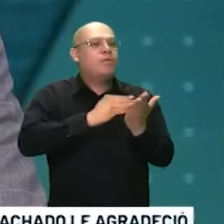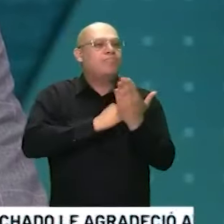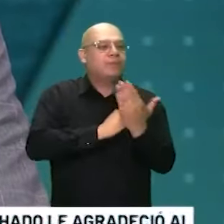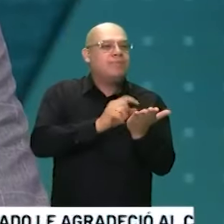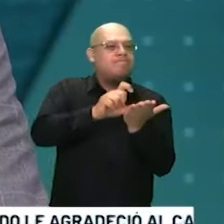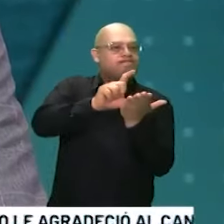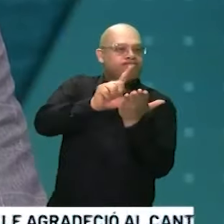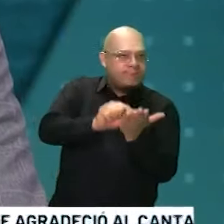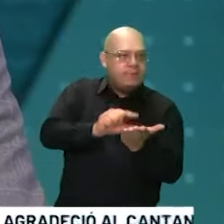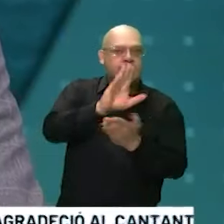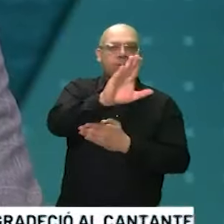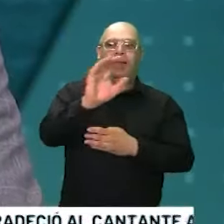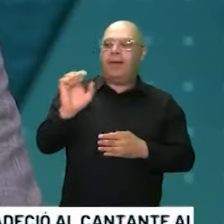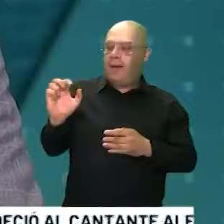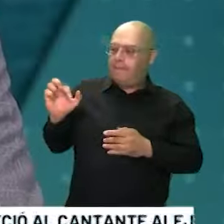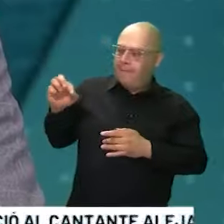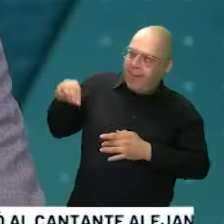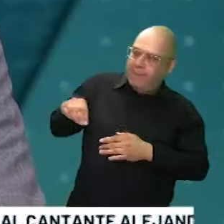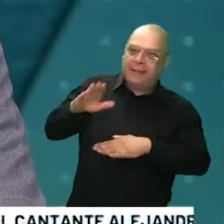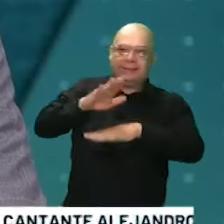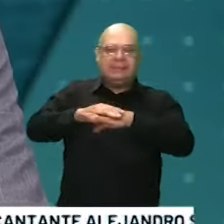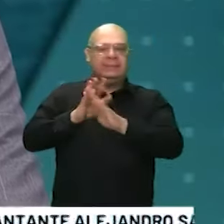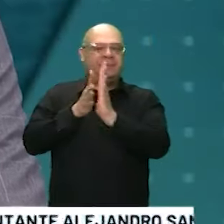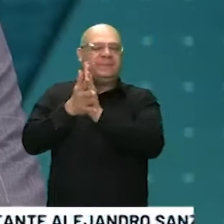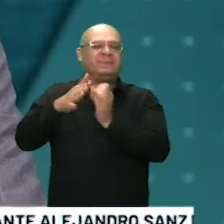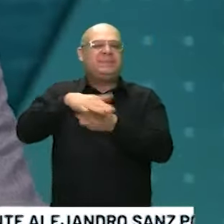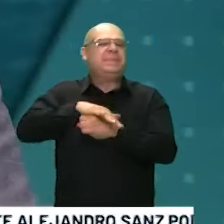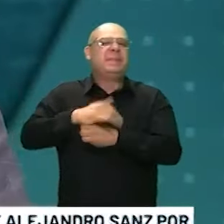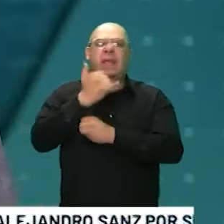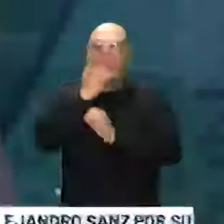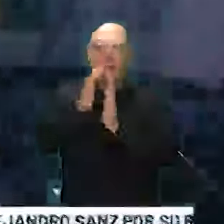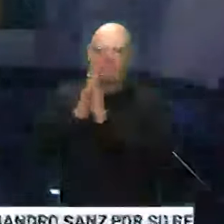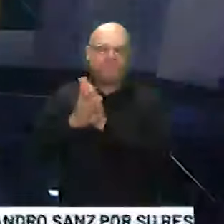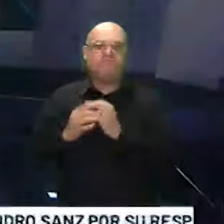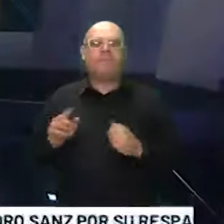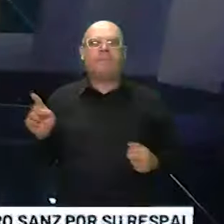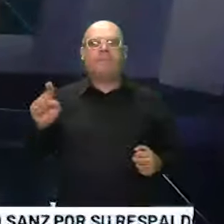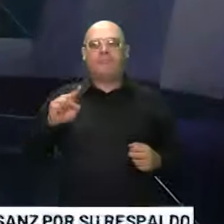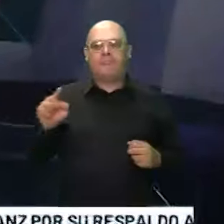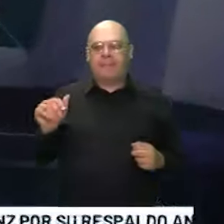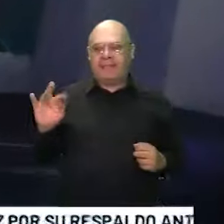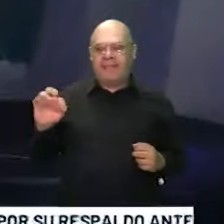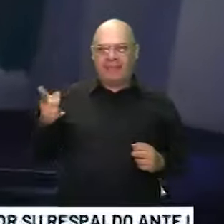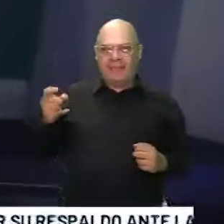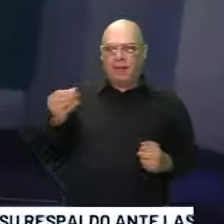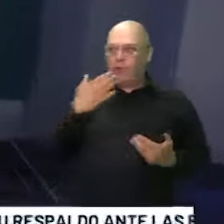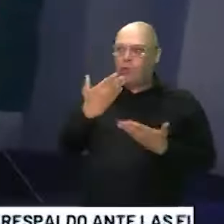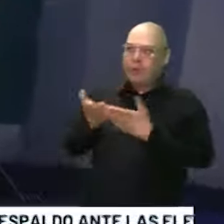EPM, por su parte, tiene su versión de lo que está pasando. Santiago Noreña, buenas tardes, adelante.